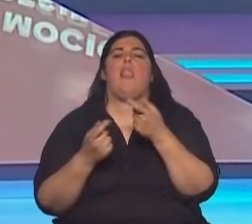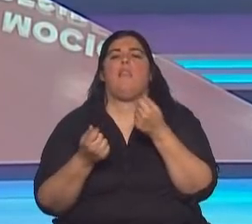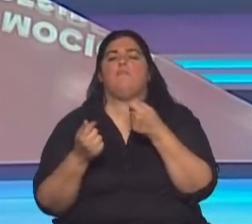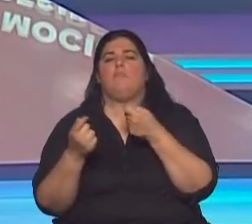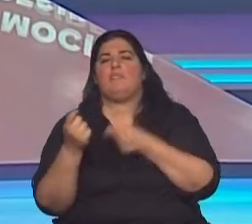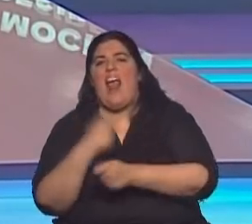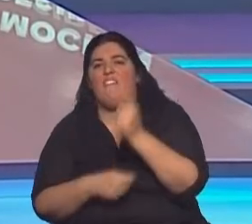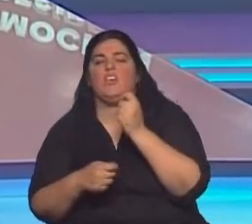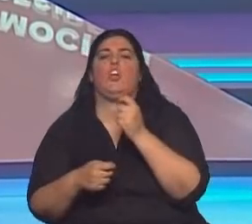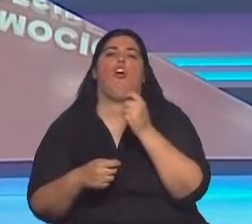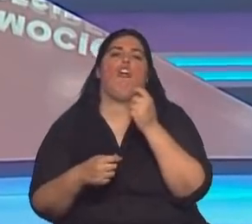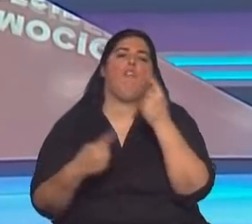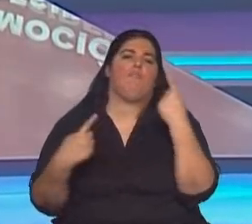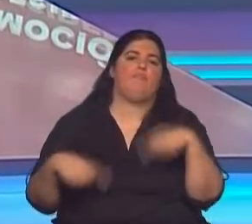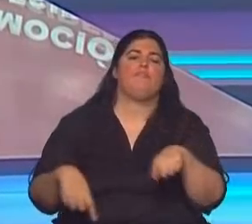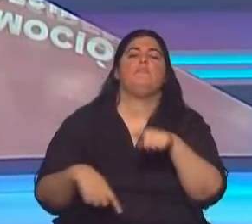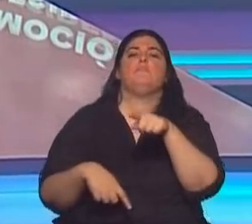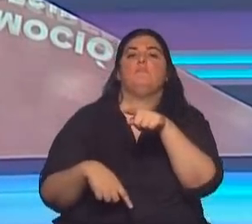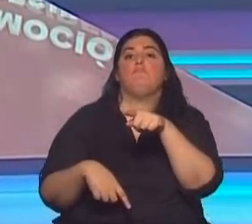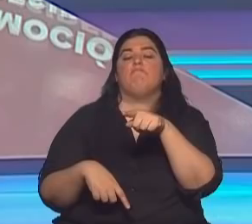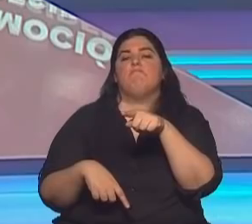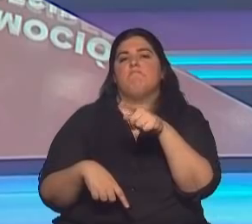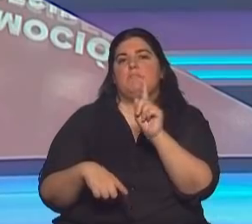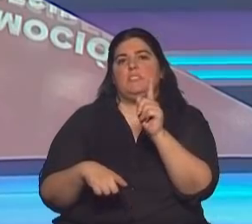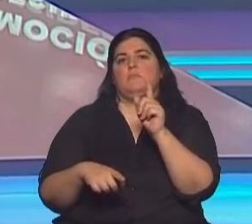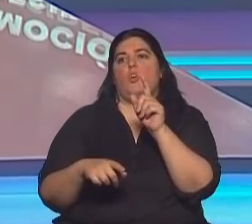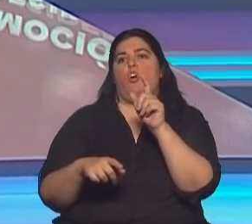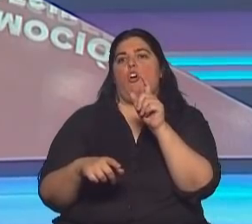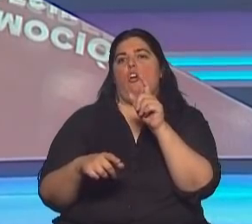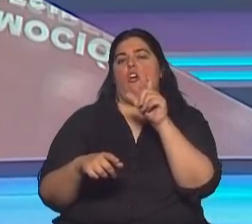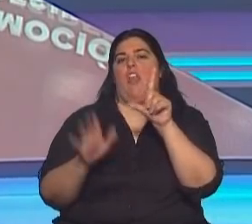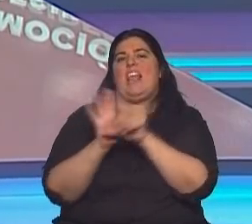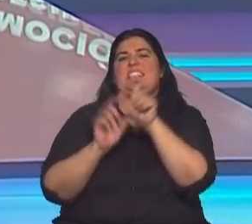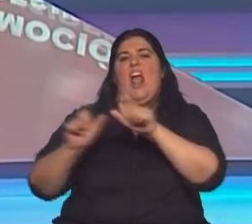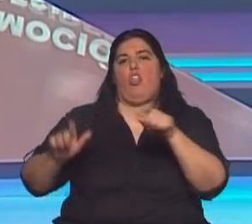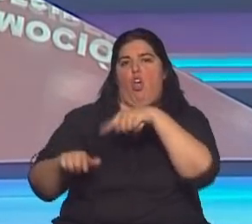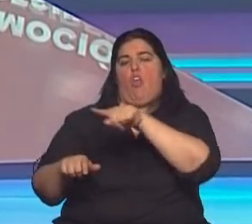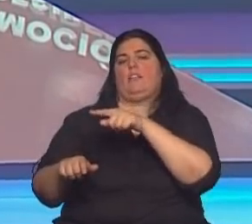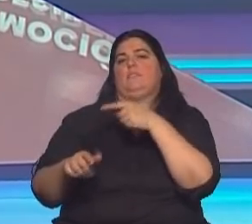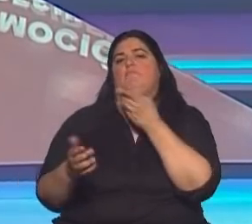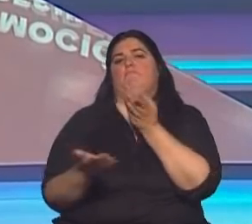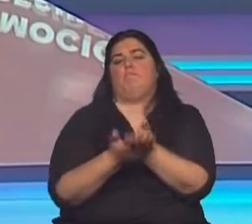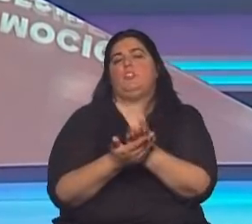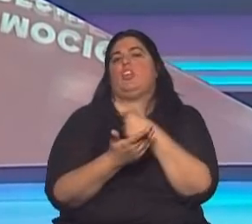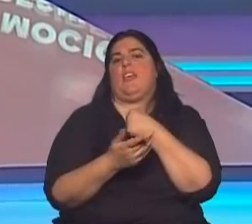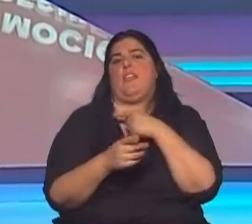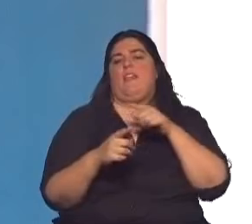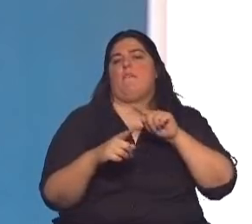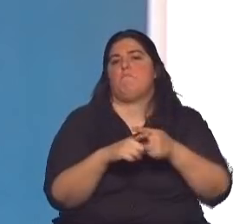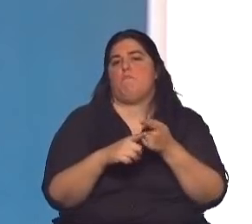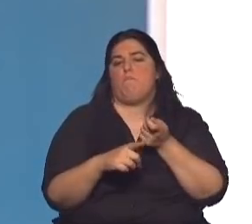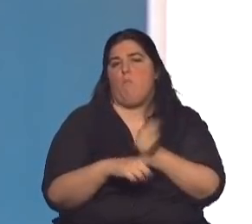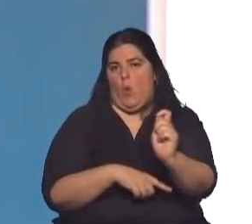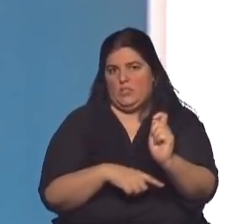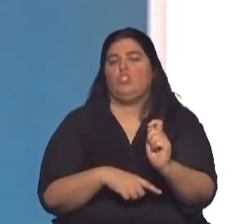y tenemos 28 legisladores que presentan una moción de vacancia para destituir al presidente por